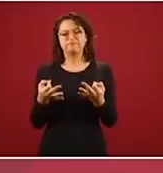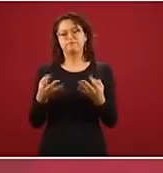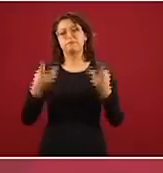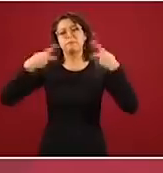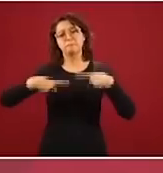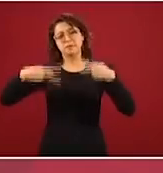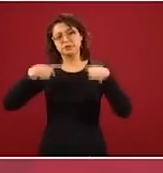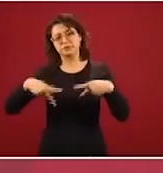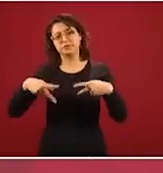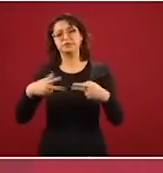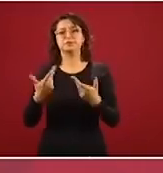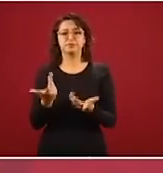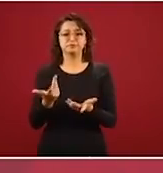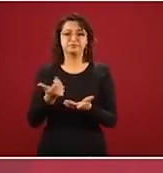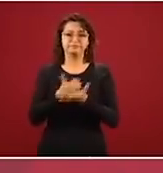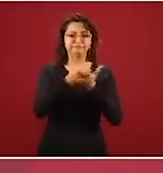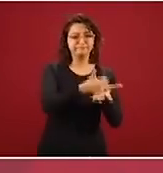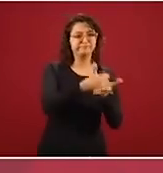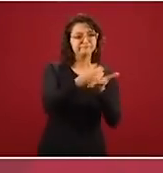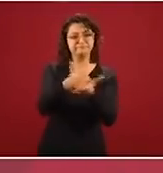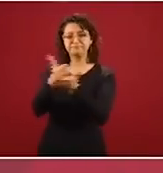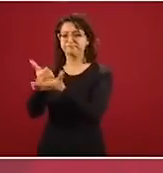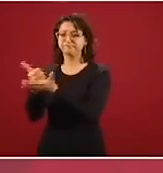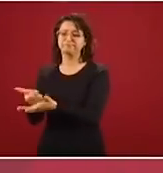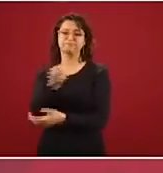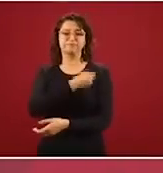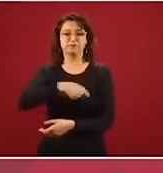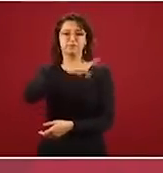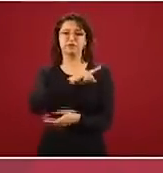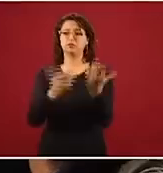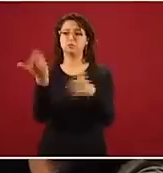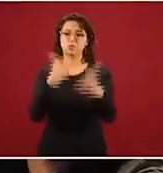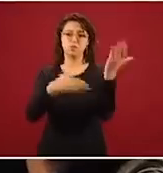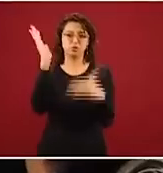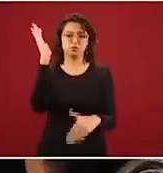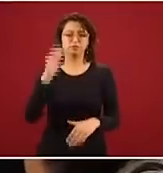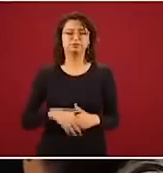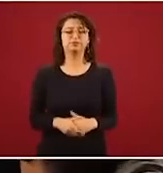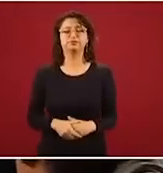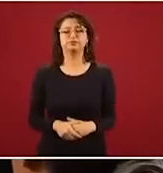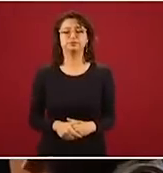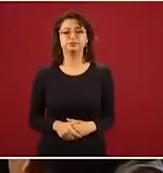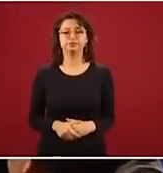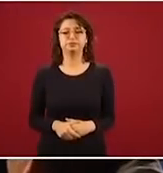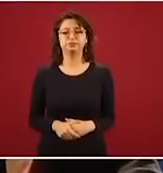ayudar a que saquemos adelante el sistema de salud pública.